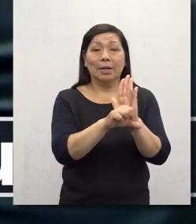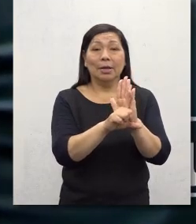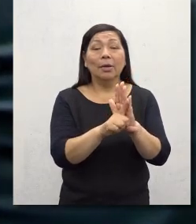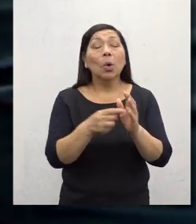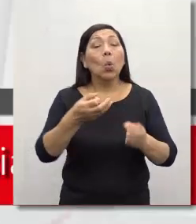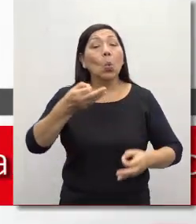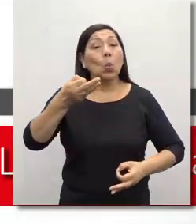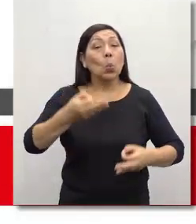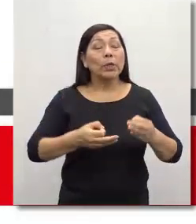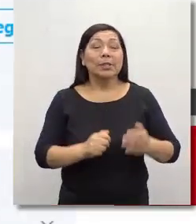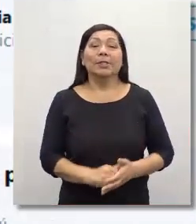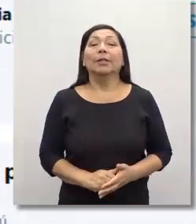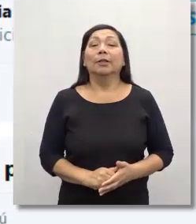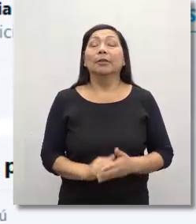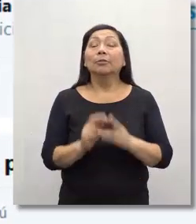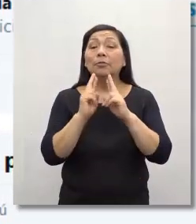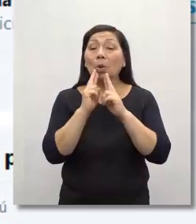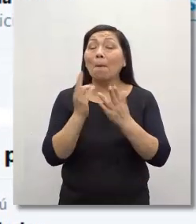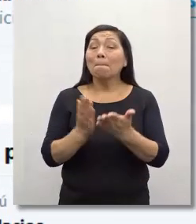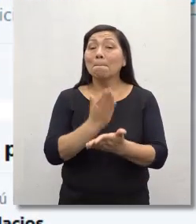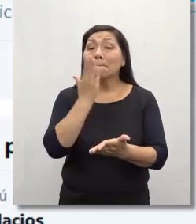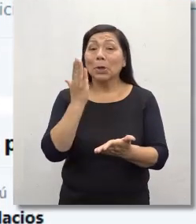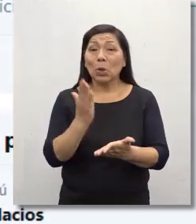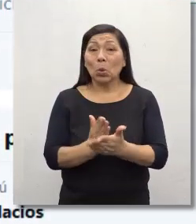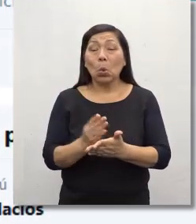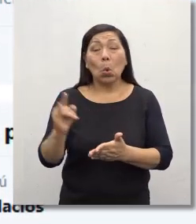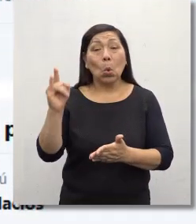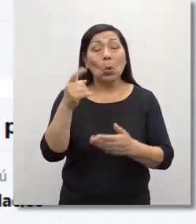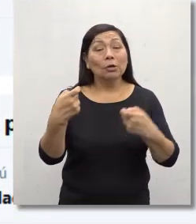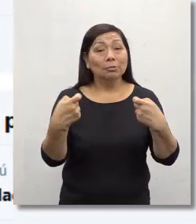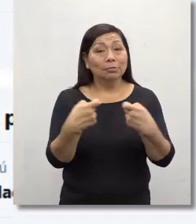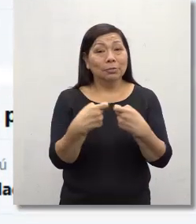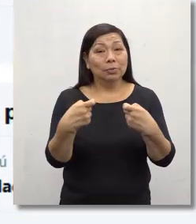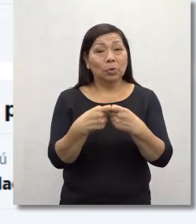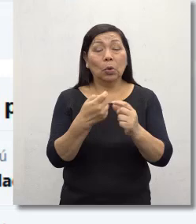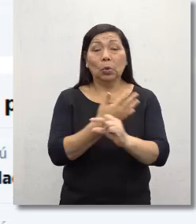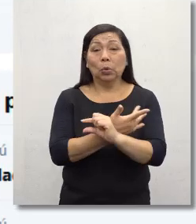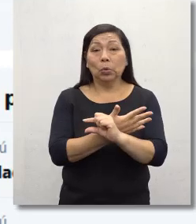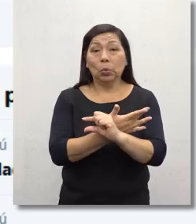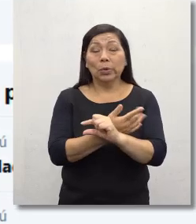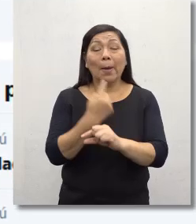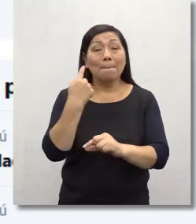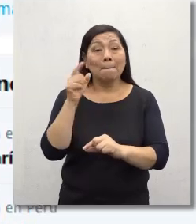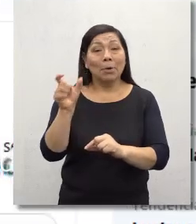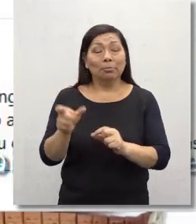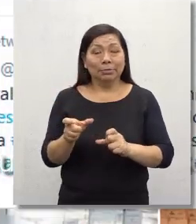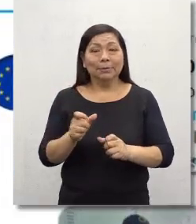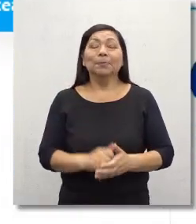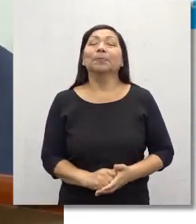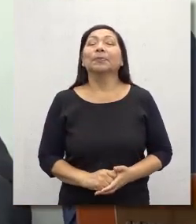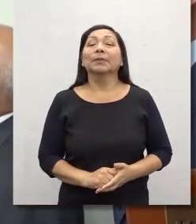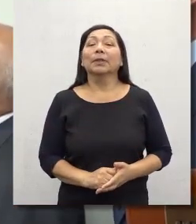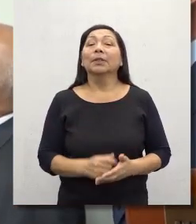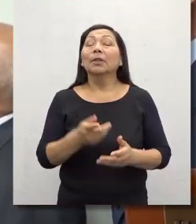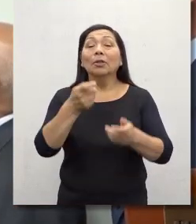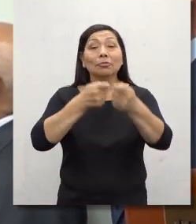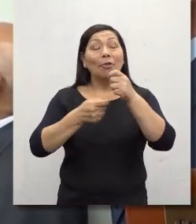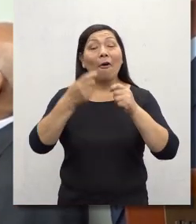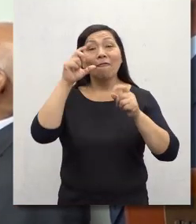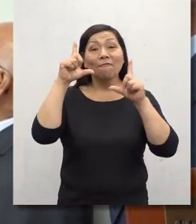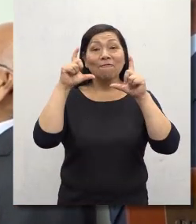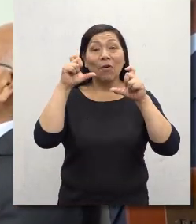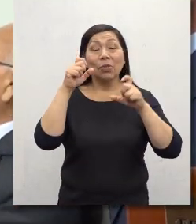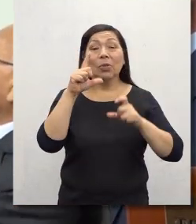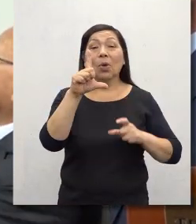la carrera judicial. Resuelven caso sobre uso de red social Twitter por funcionarios públicos. Develan retrato